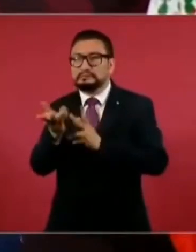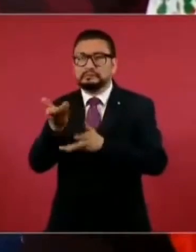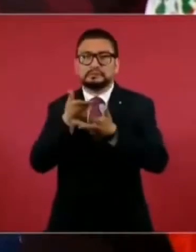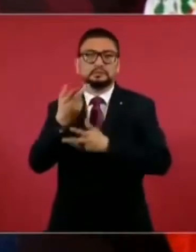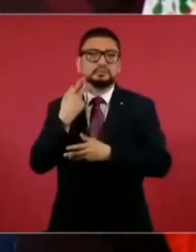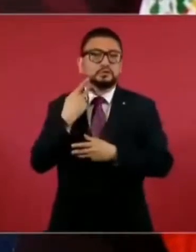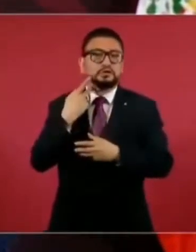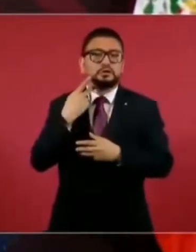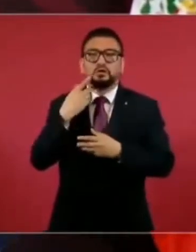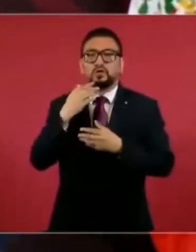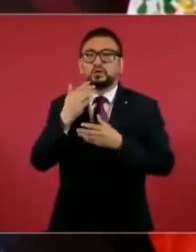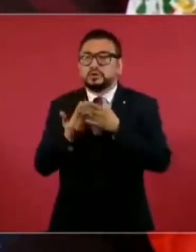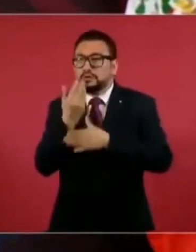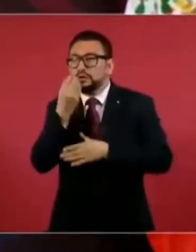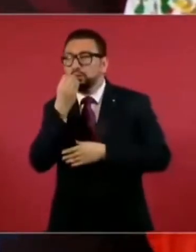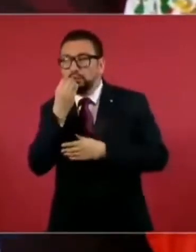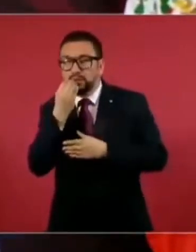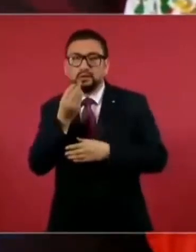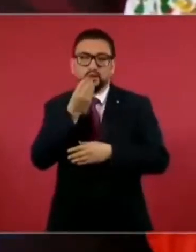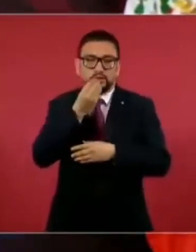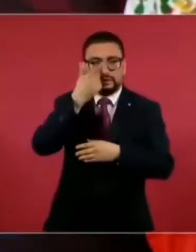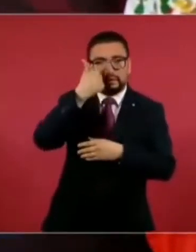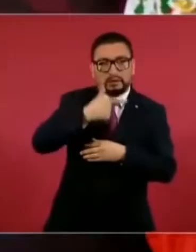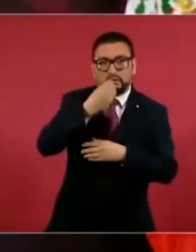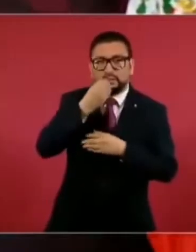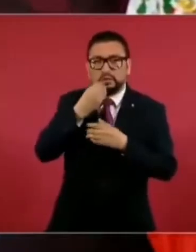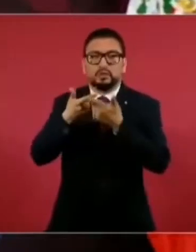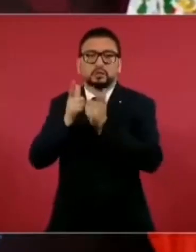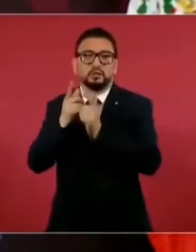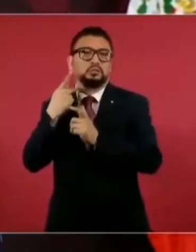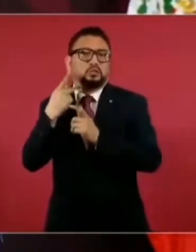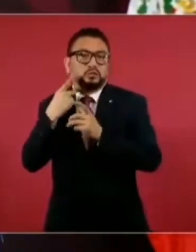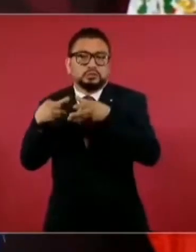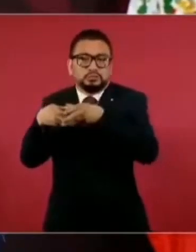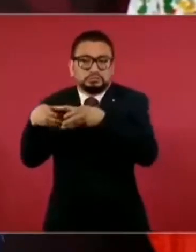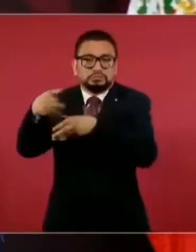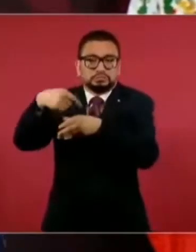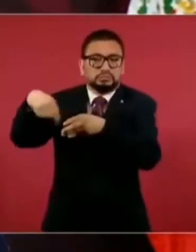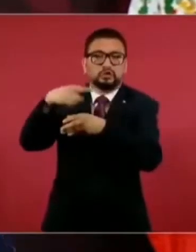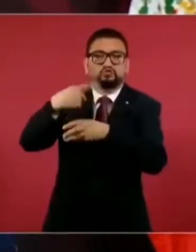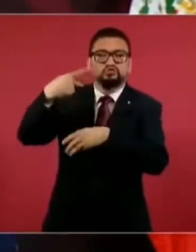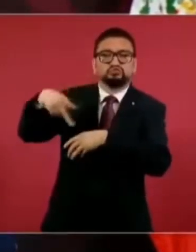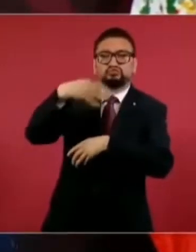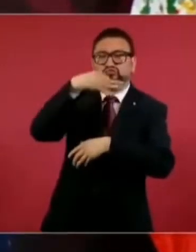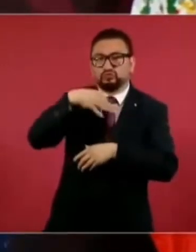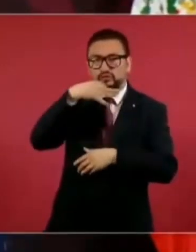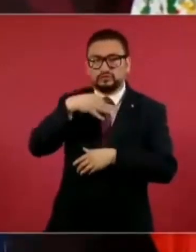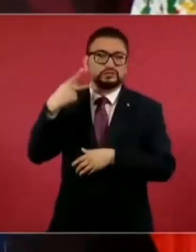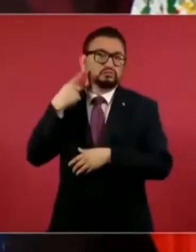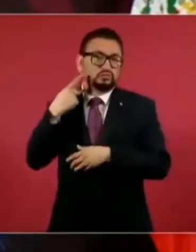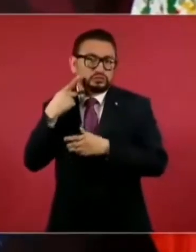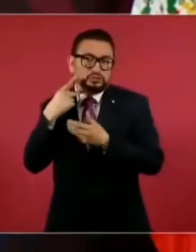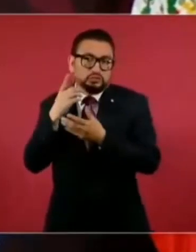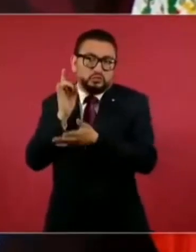o desayunando, comiendo, cenando con políticos, en las fiestas de los políticos,